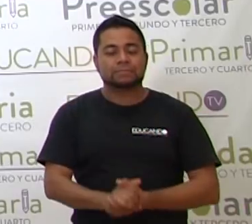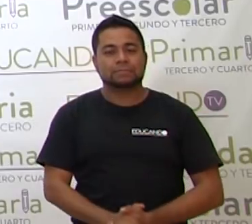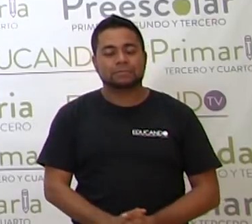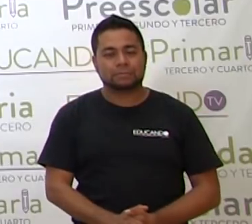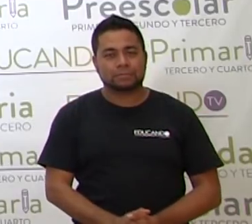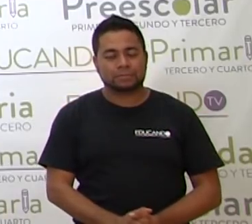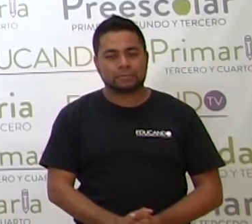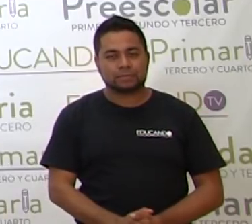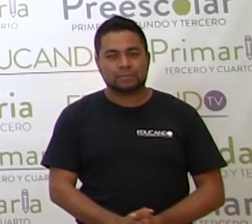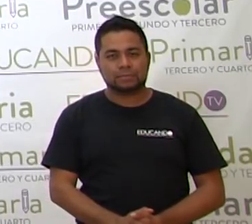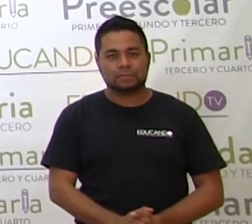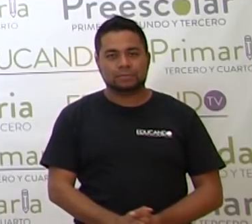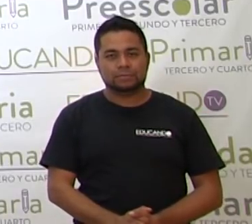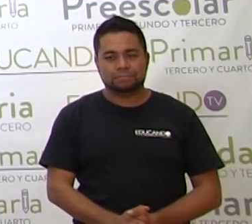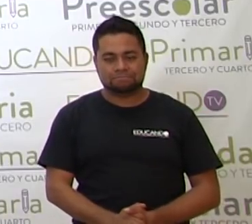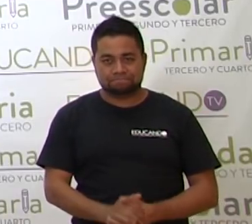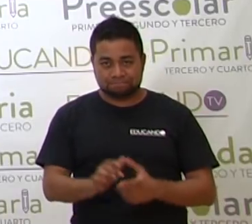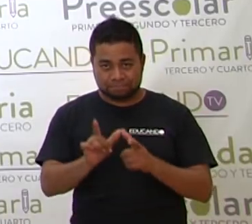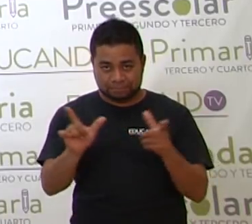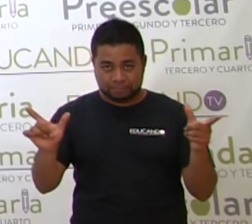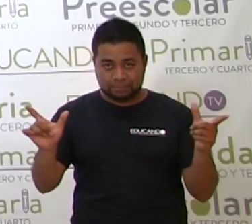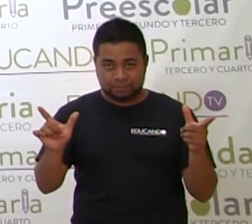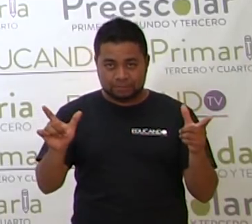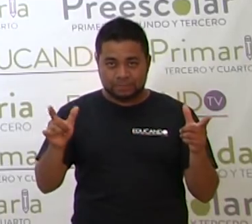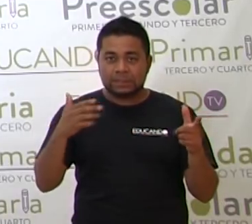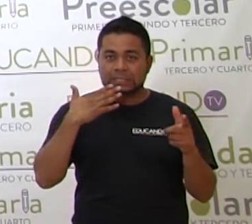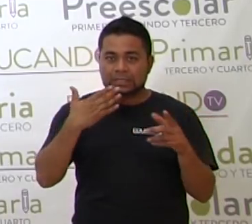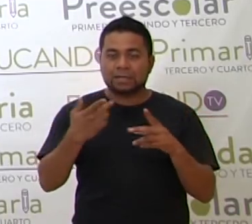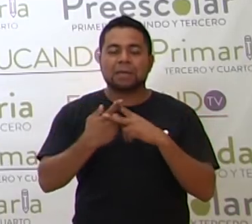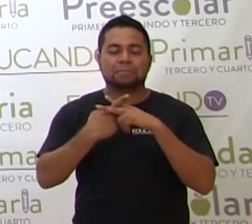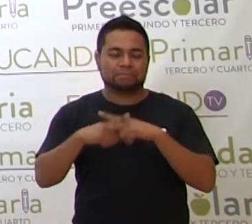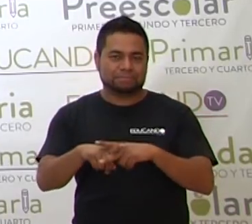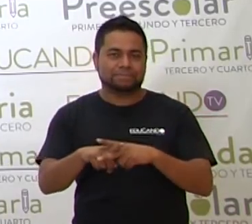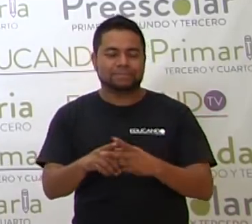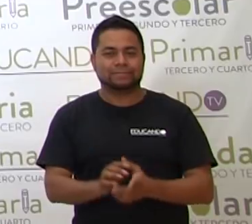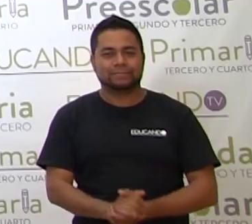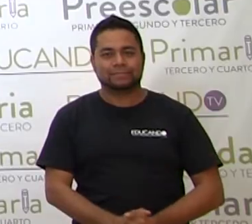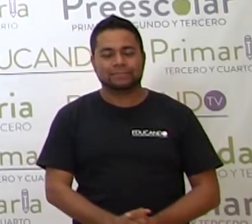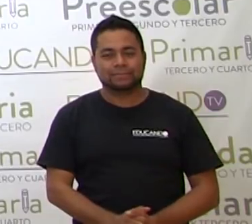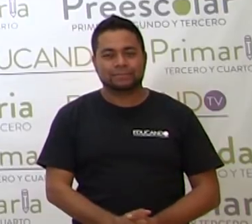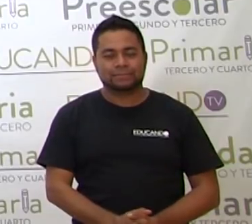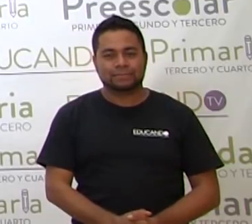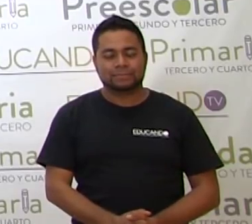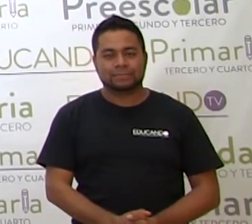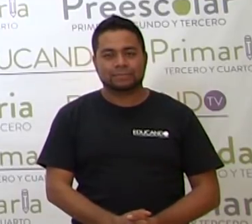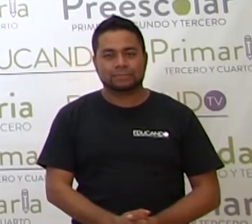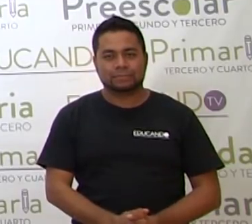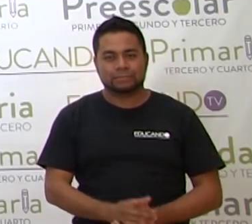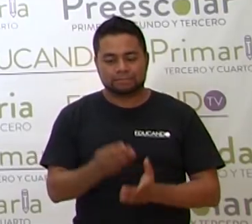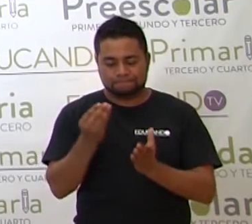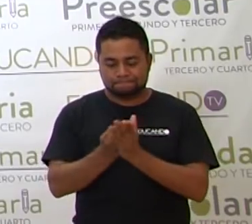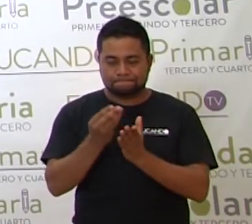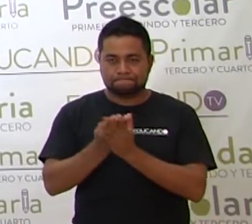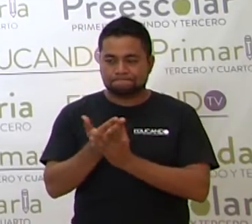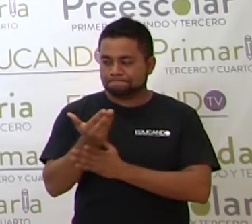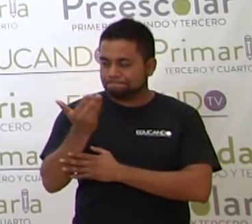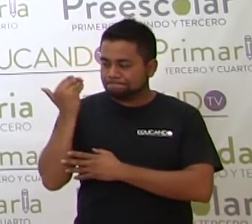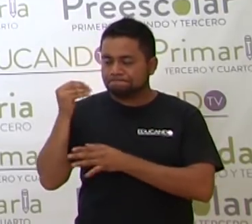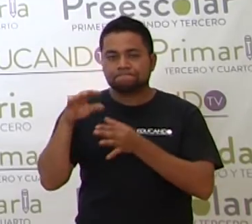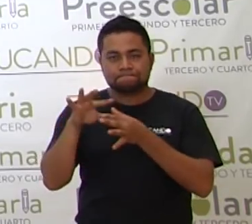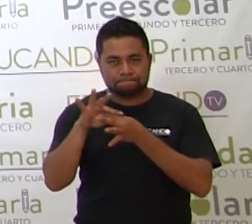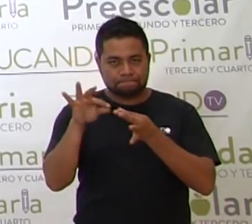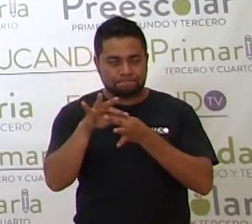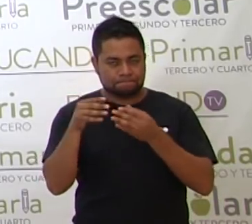preparado para ustedes. ¿Están listos? Comenzamos. En la sesión anterior hablamos todo